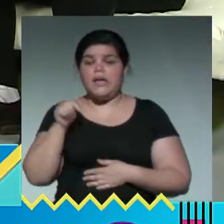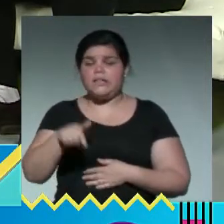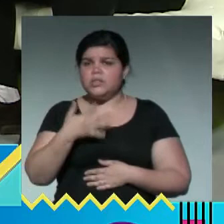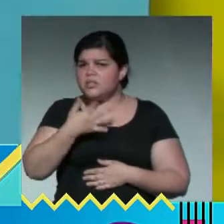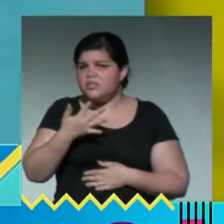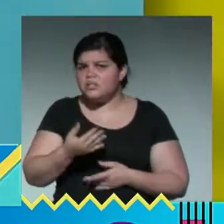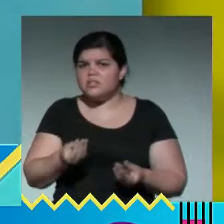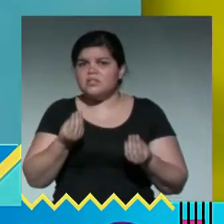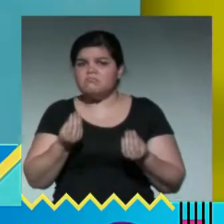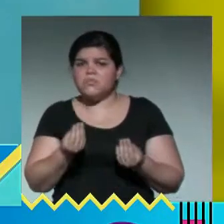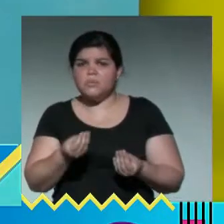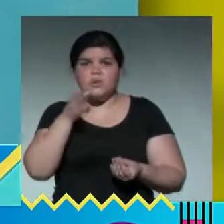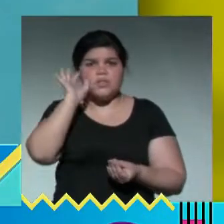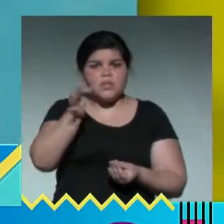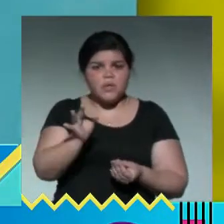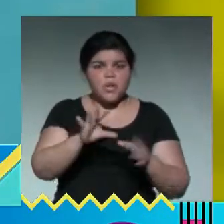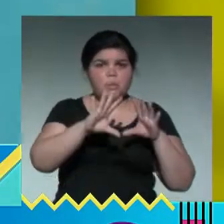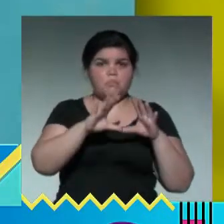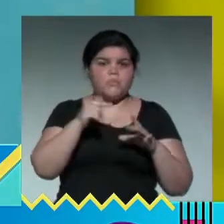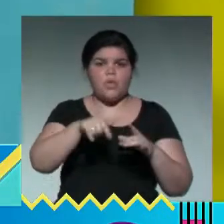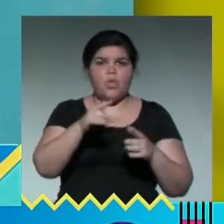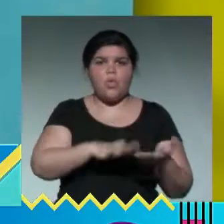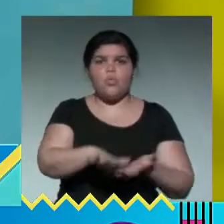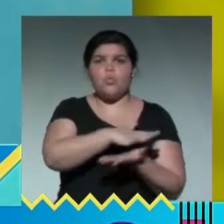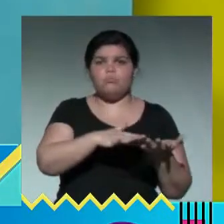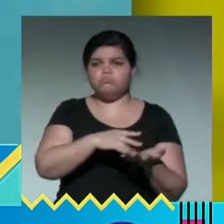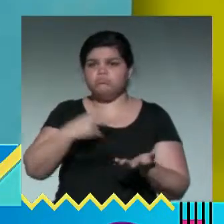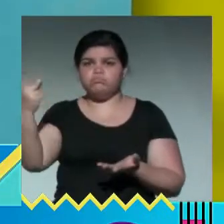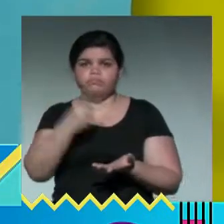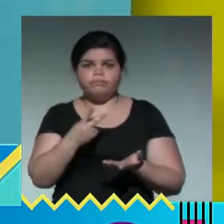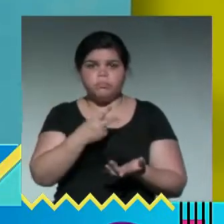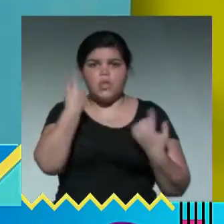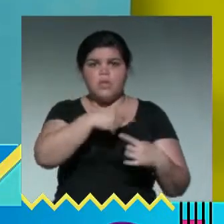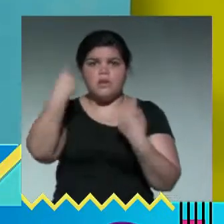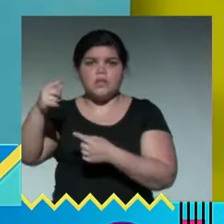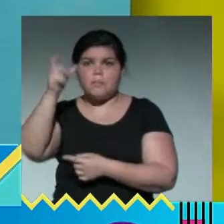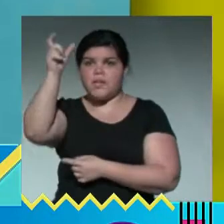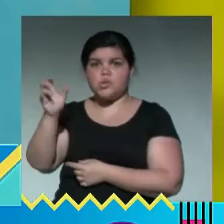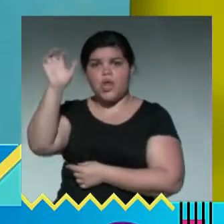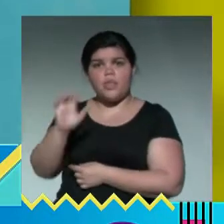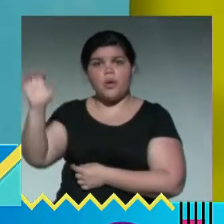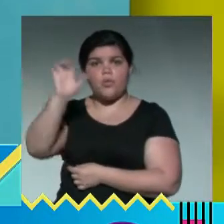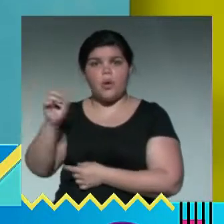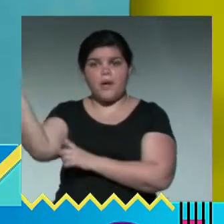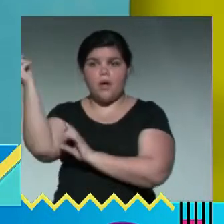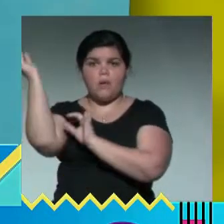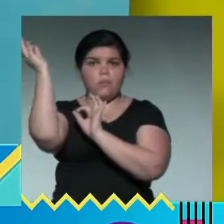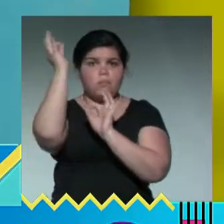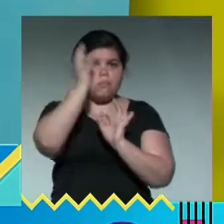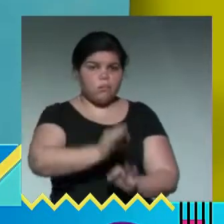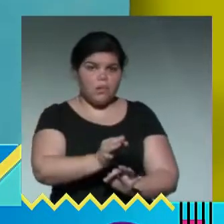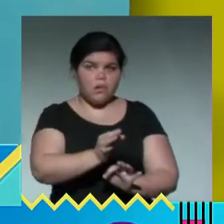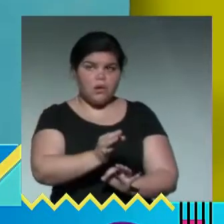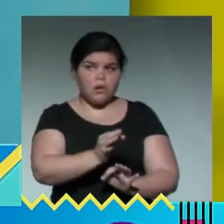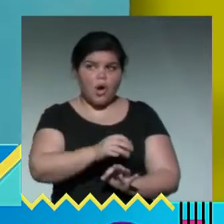entender esto del encuentro de dos mundos totalmente distintos, ¿sí? Un hombre europeo que llega a otro continente con otro